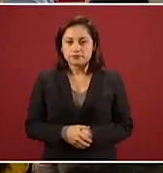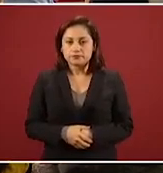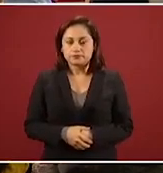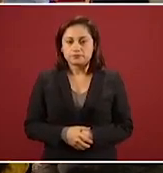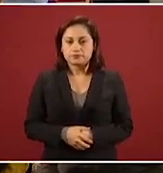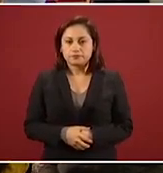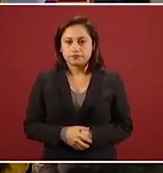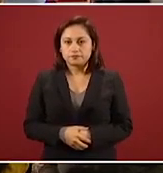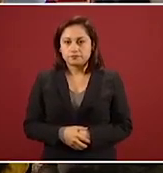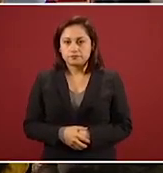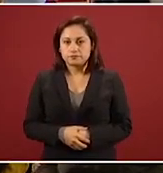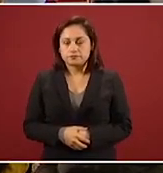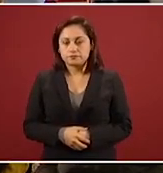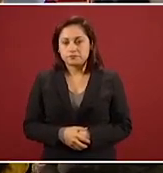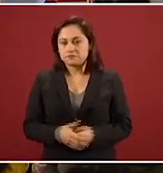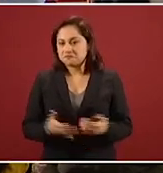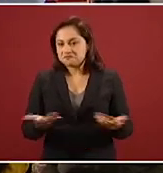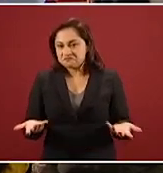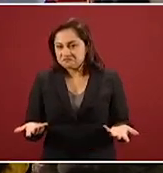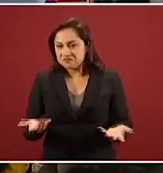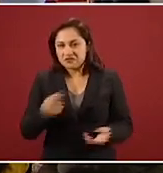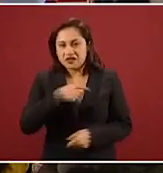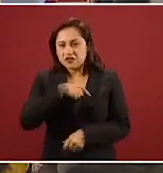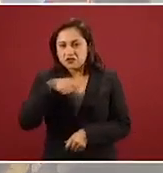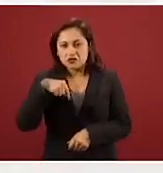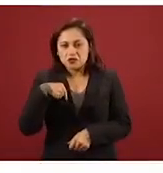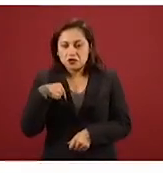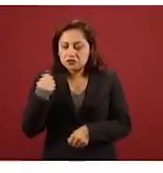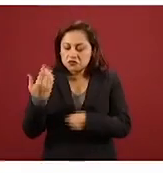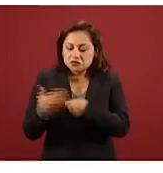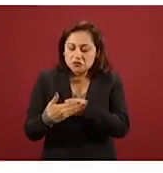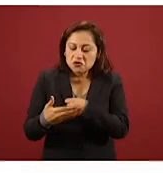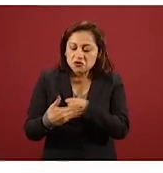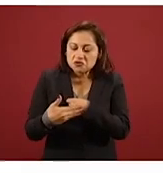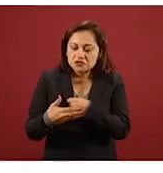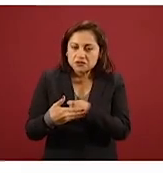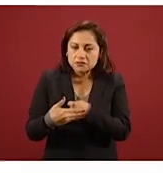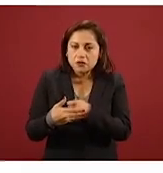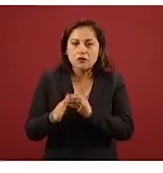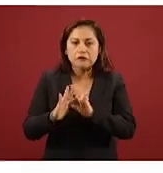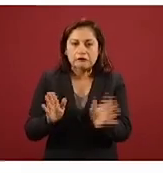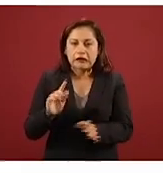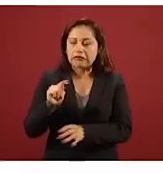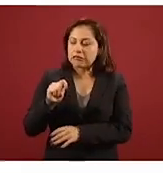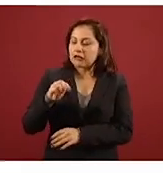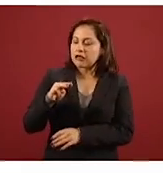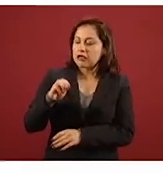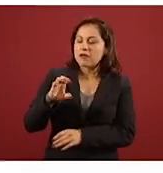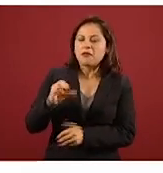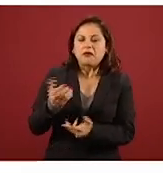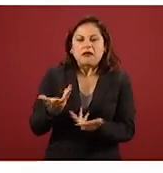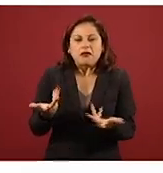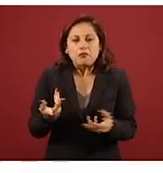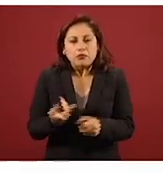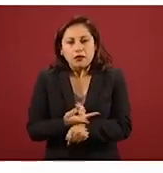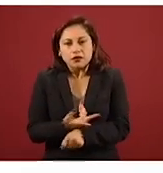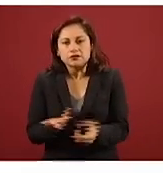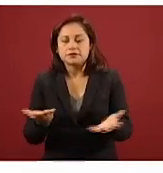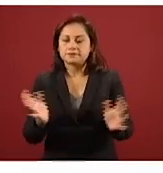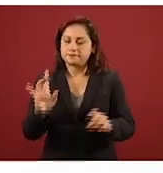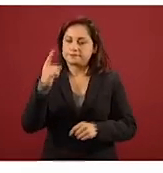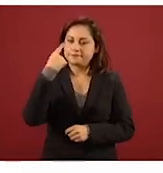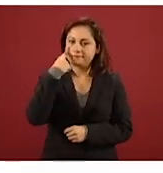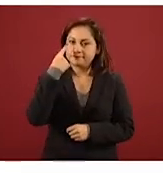¿Qué podríamos esperar del nuevo T-MEC? Pues lo que podríamos esperar, para responder esa pregunta, tenemos